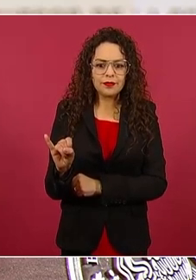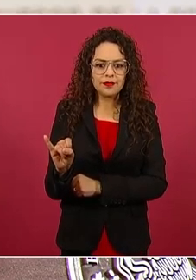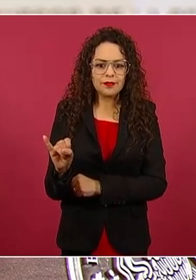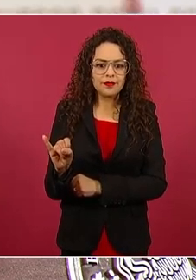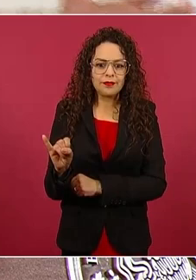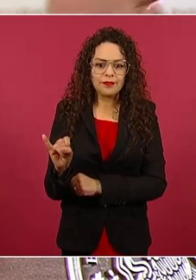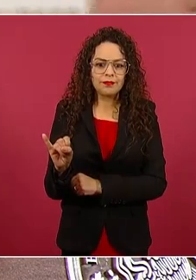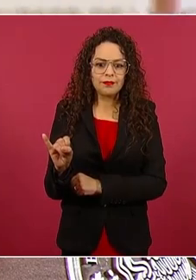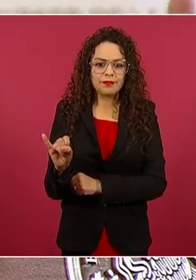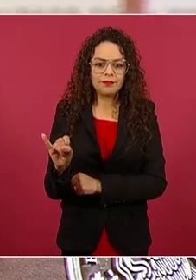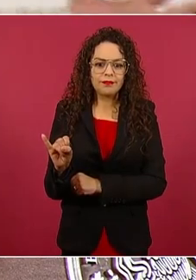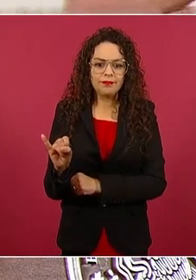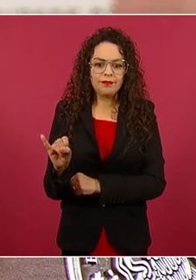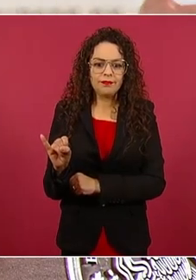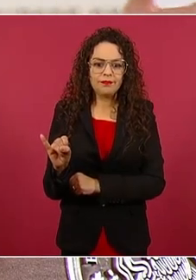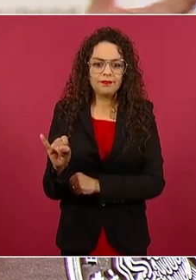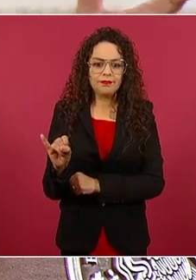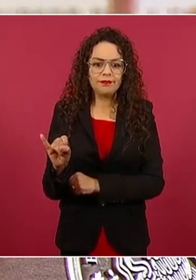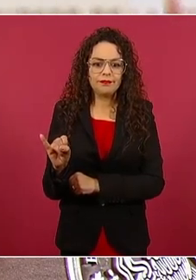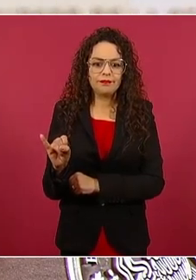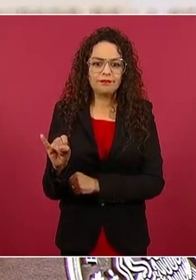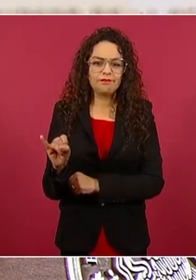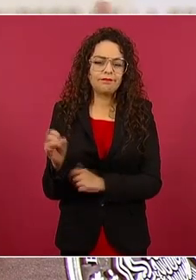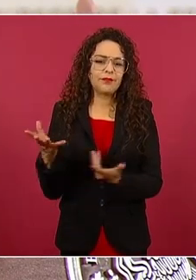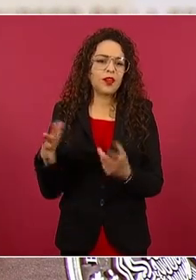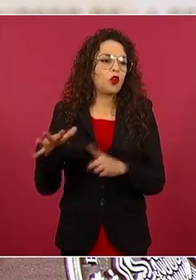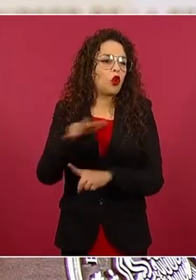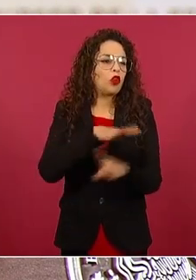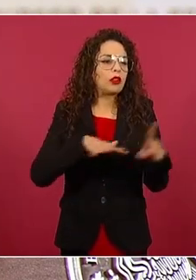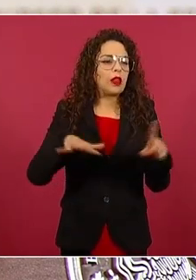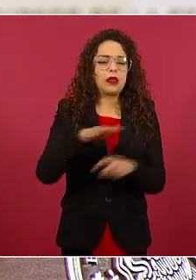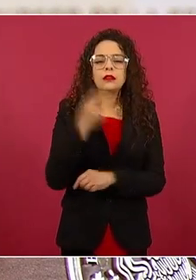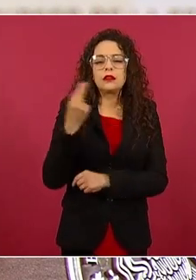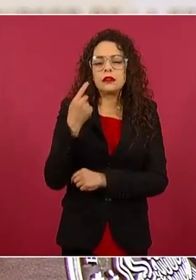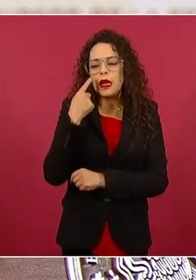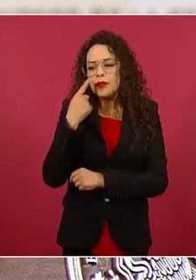Y hay que ver las circunstancias.